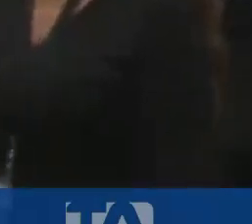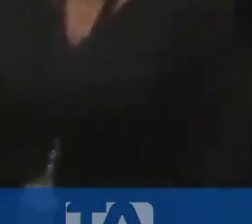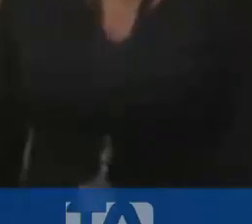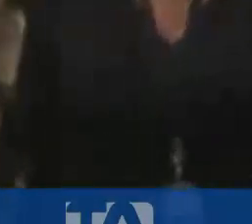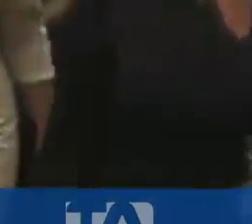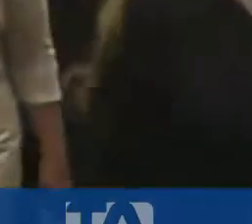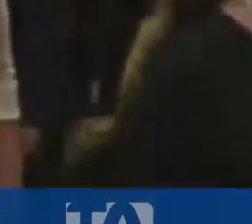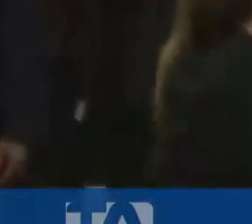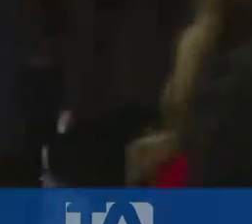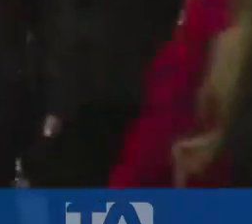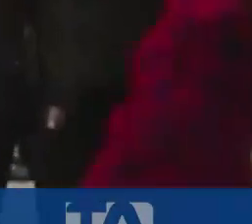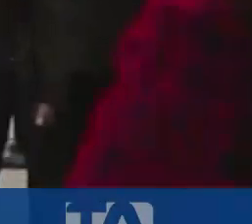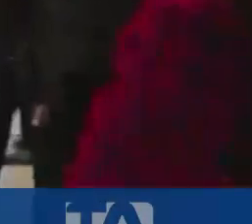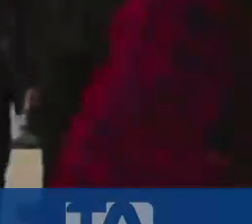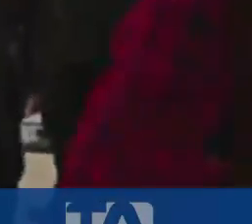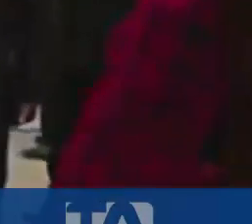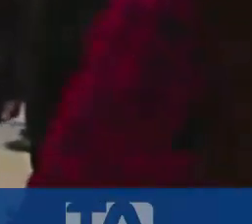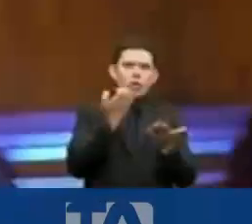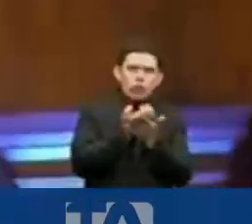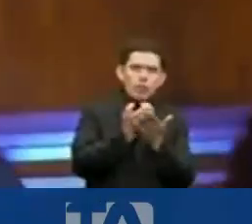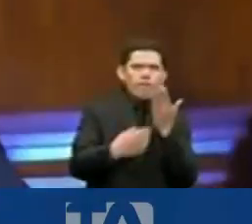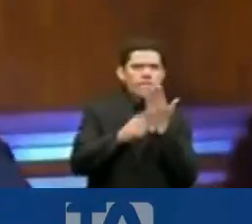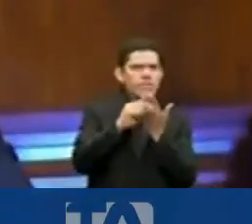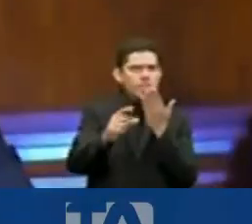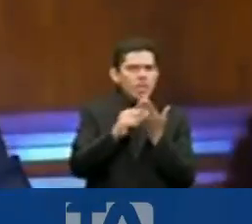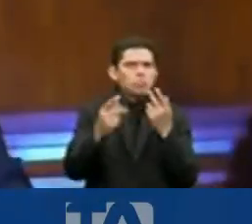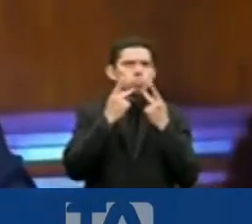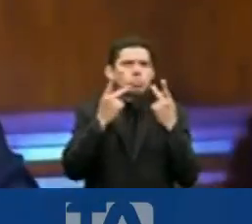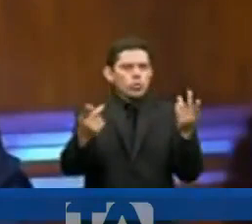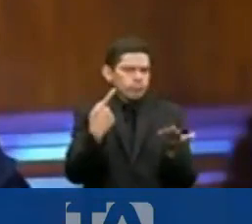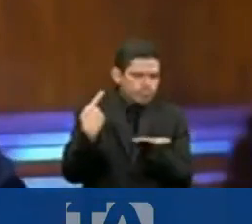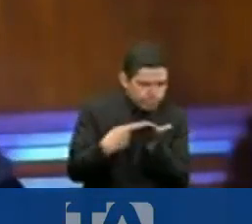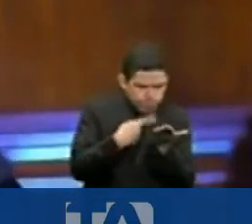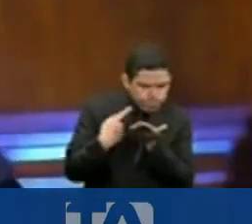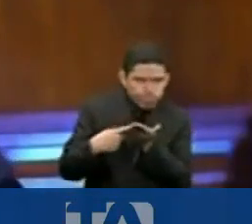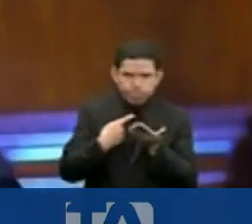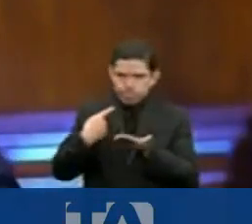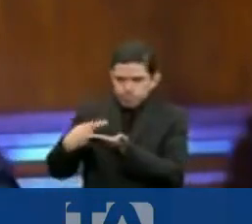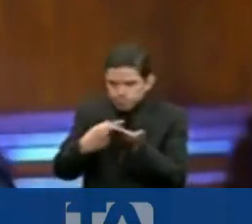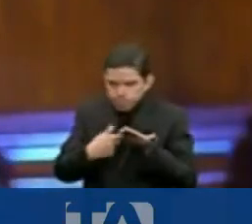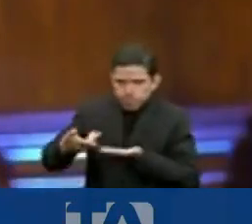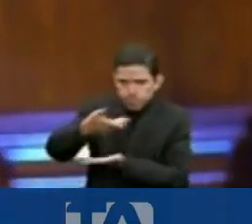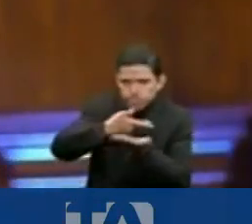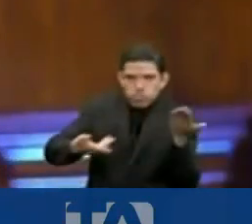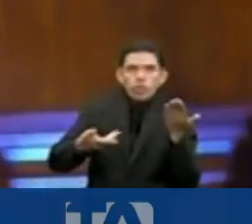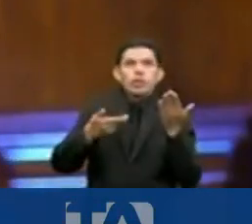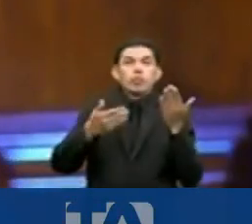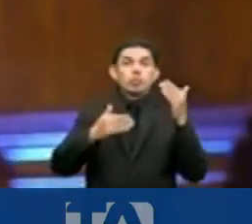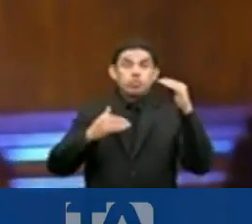turbinas han sido reparadas durante su primer año de gestión. Nuestra decisiva gestión está